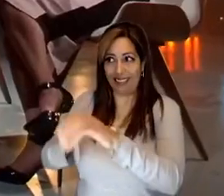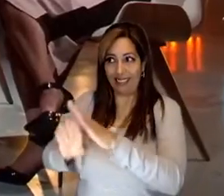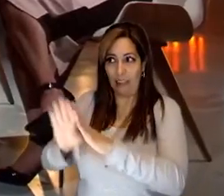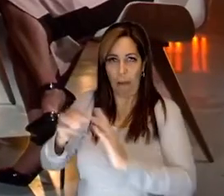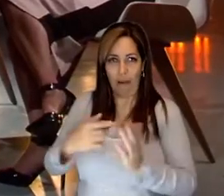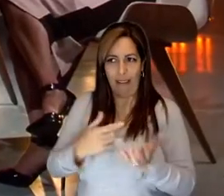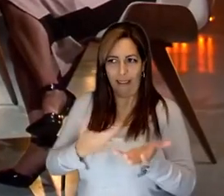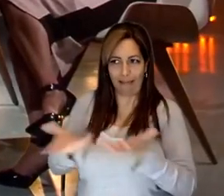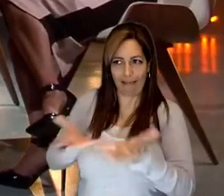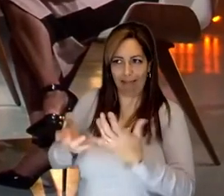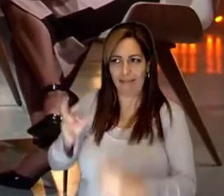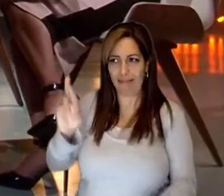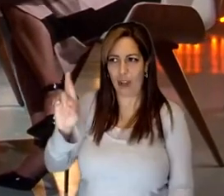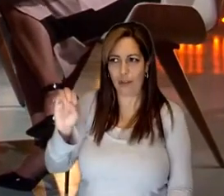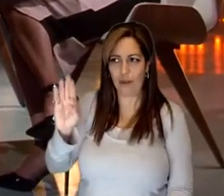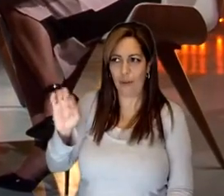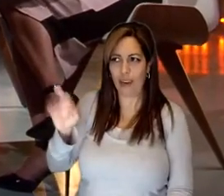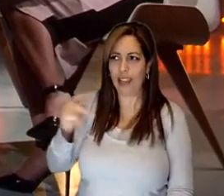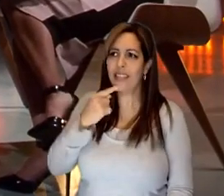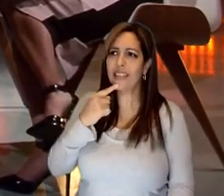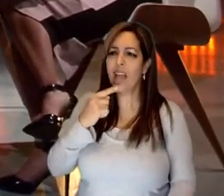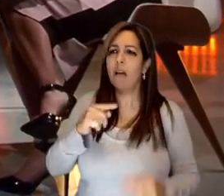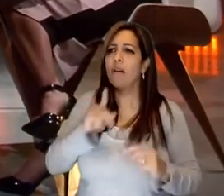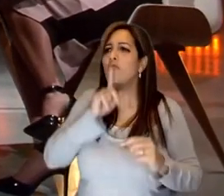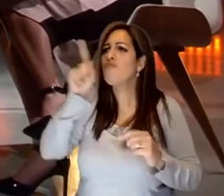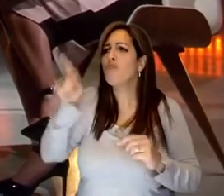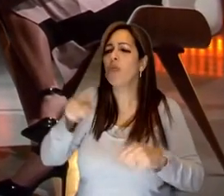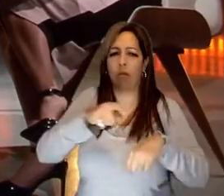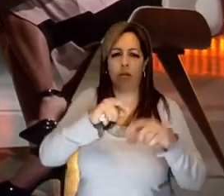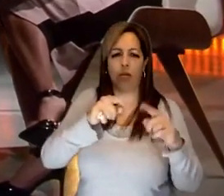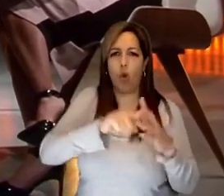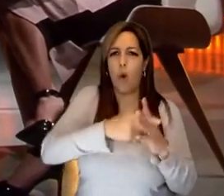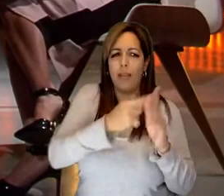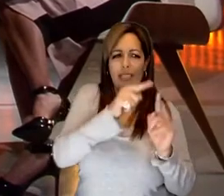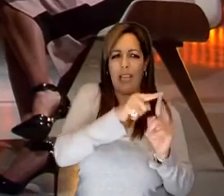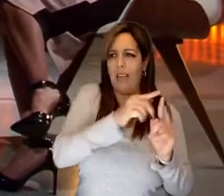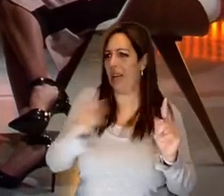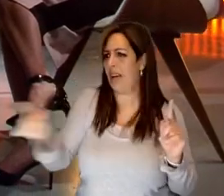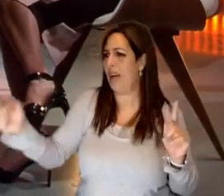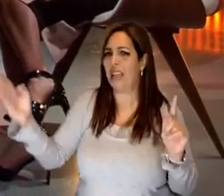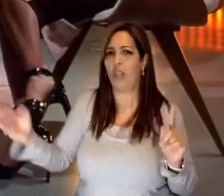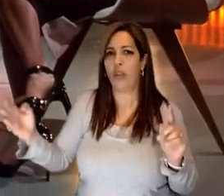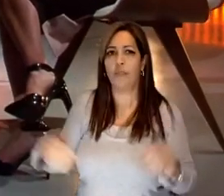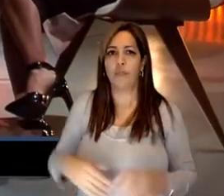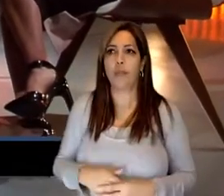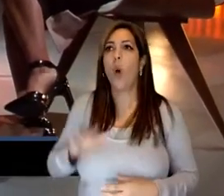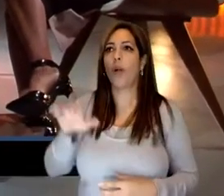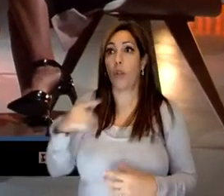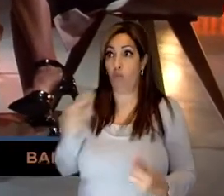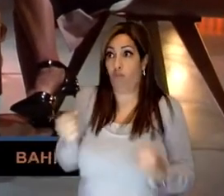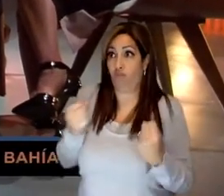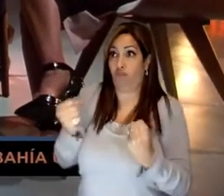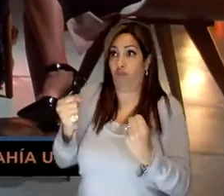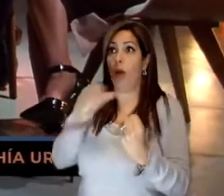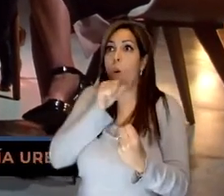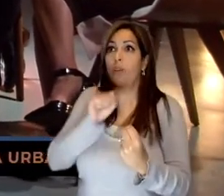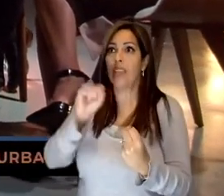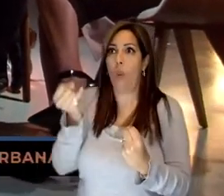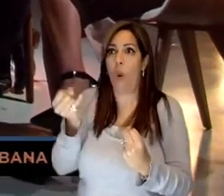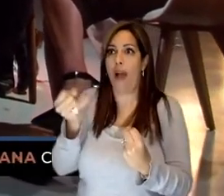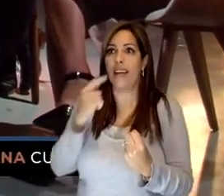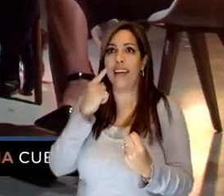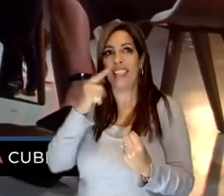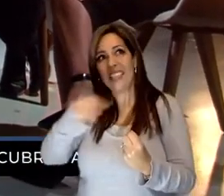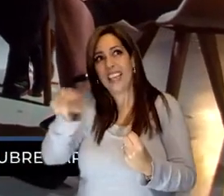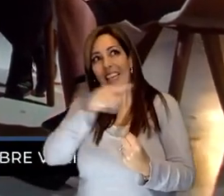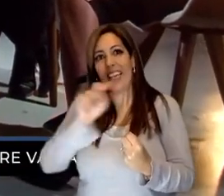hecho, conversando, ¿verdad, Robert? Que ¿desde dónde hasta dónde realmente es Bahía Urbana? Cuando ustedes están entrando al viejo San Juan, lo que ven